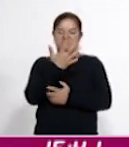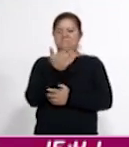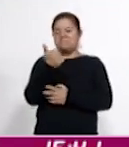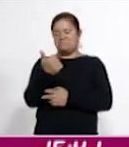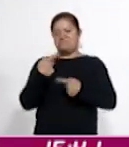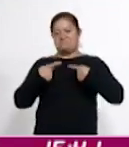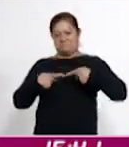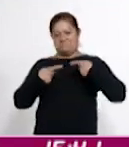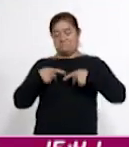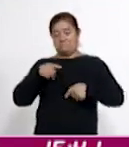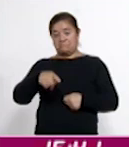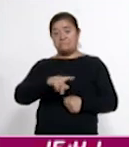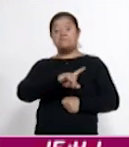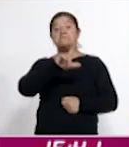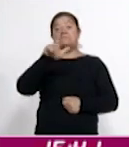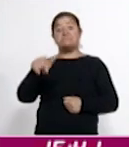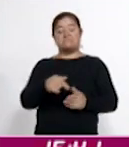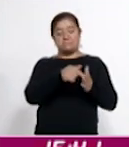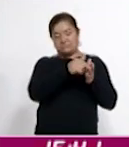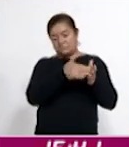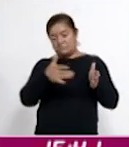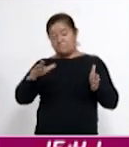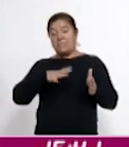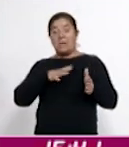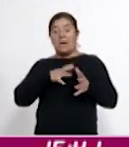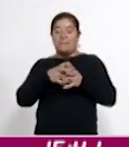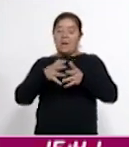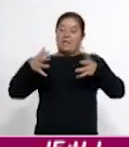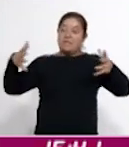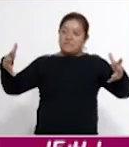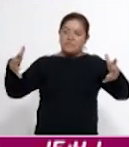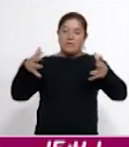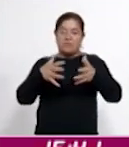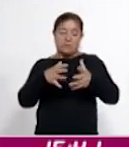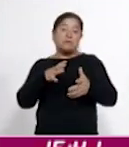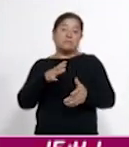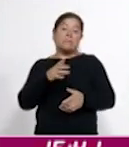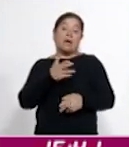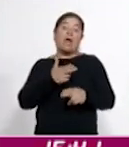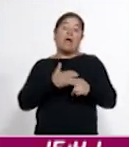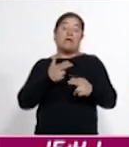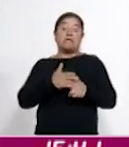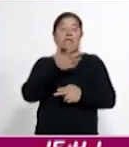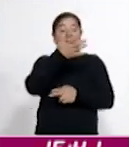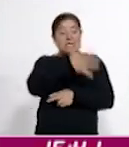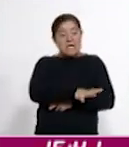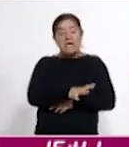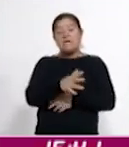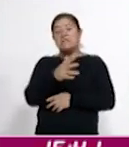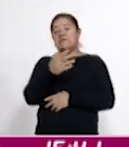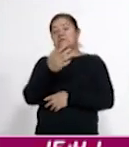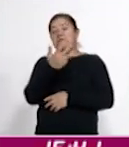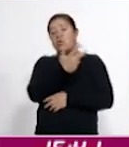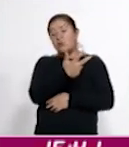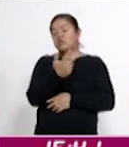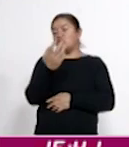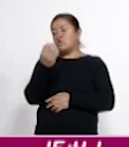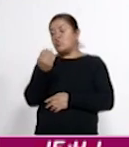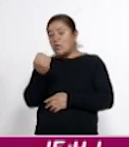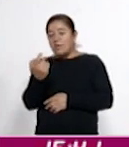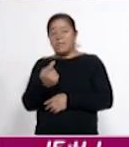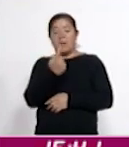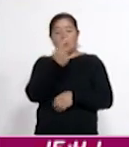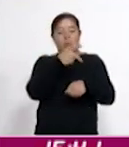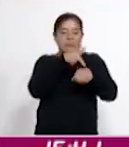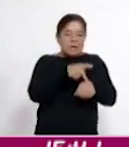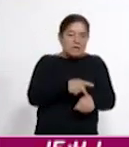Unas cinco o seis personas. Y de ahí pues va derivando más tamaños. Hay hasta de 10, 8 o 9 kilos, desde 1 kilo y medio,